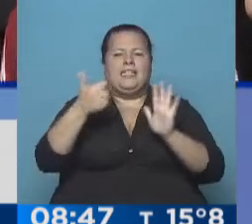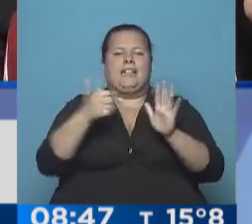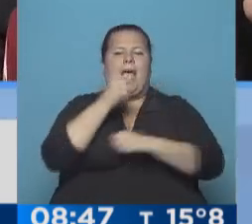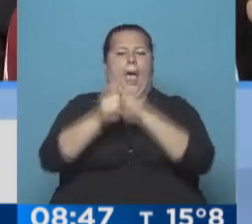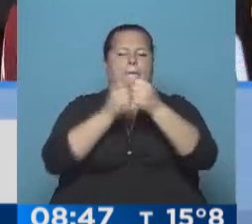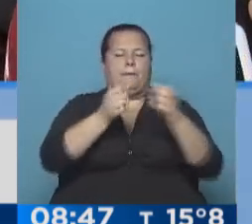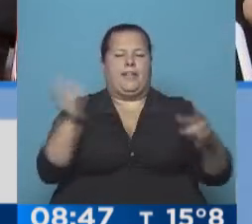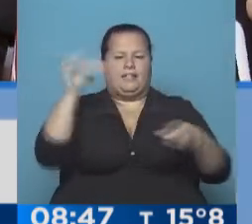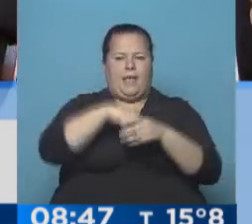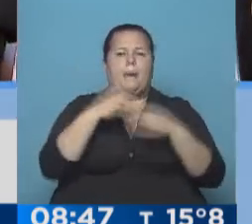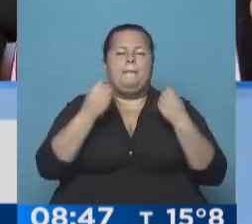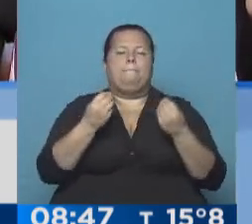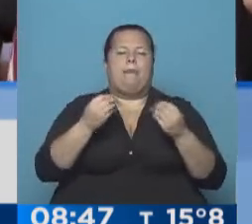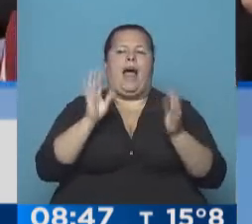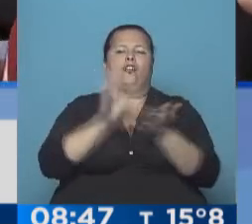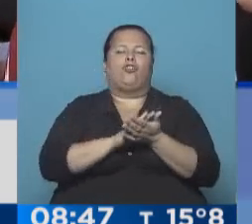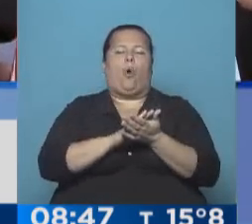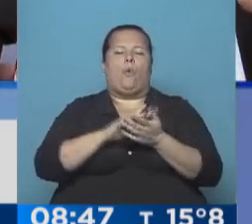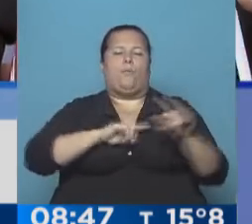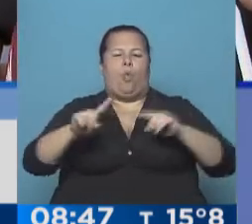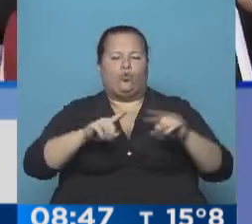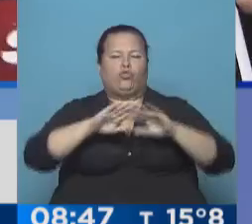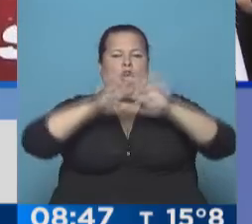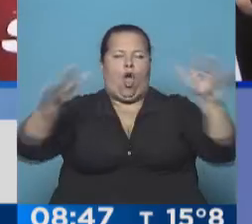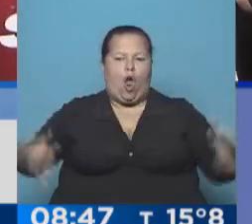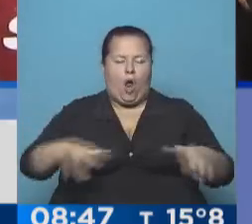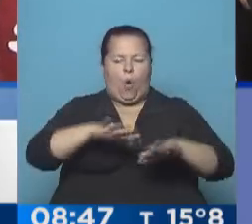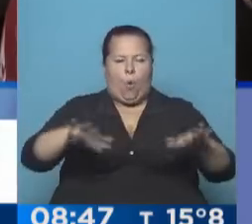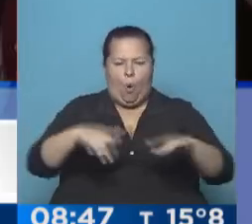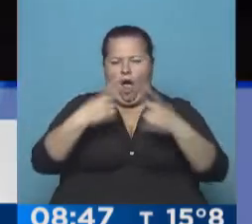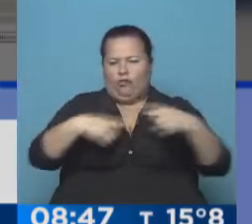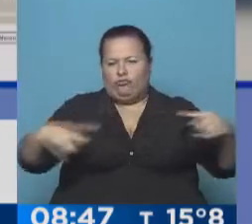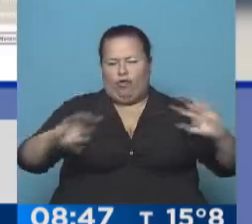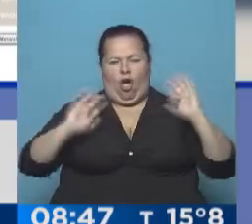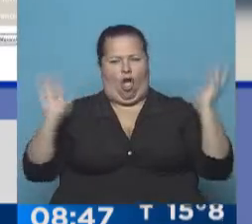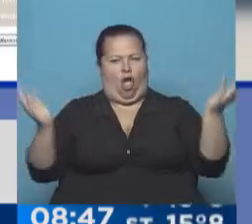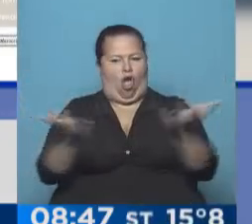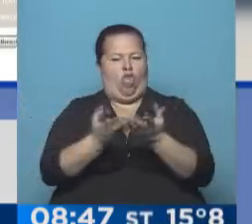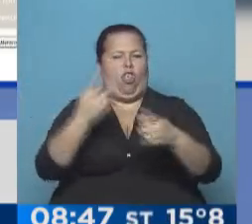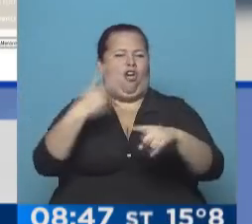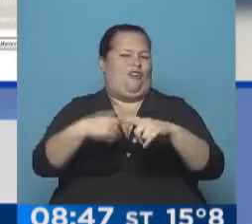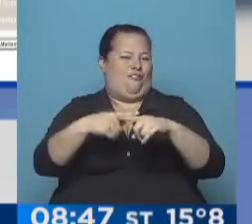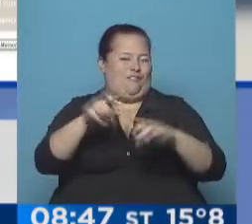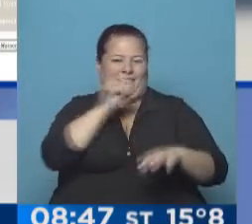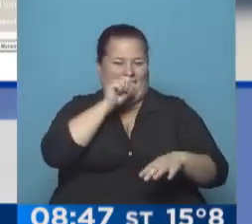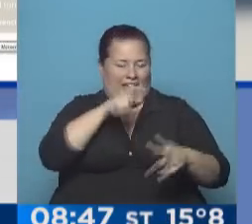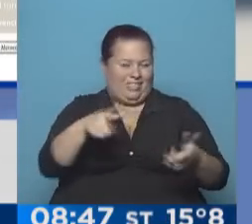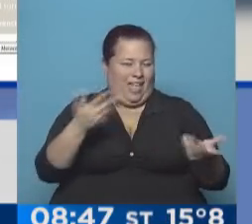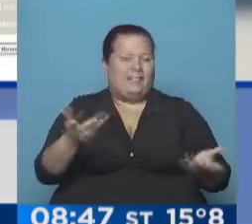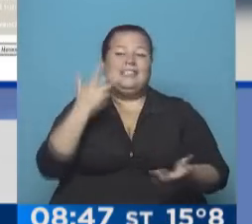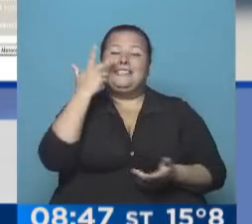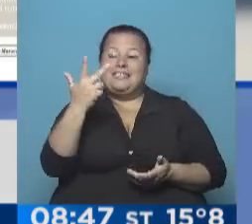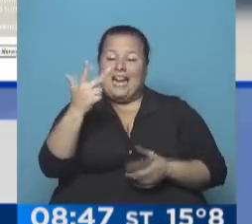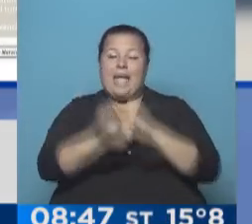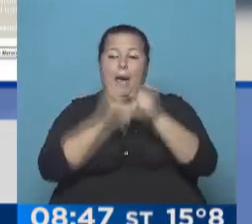6 empresas, digamos, para lo que era toda la producción, escenario y bueno, y todo lo que rodea, digamos, un recital, de los cuales 3 de